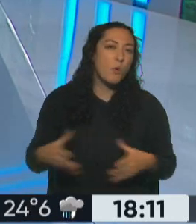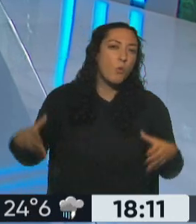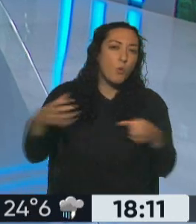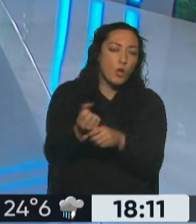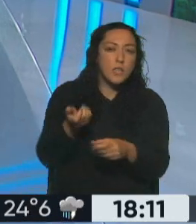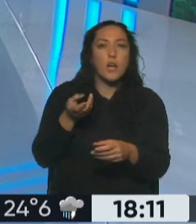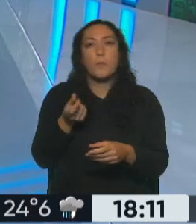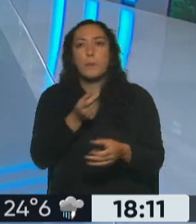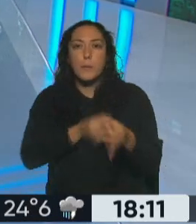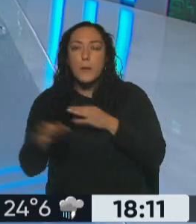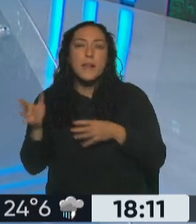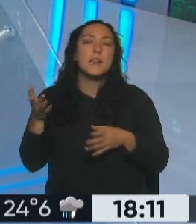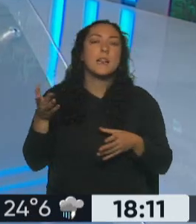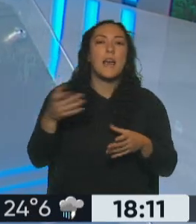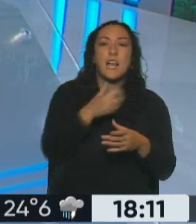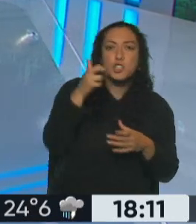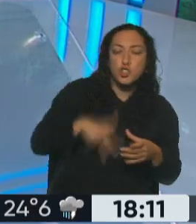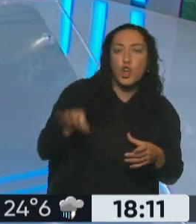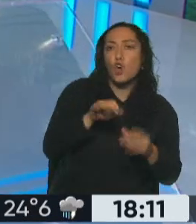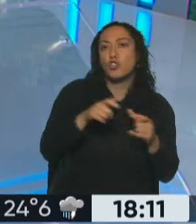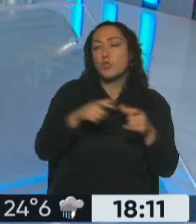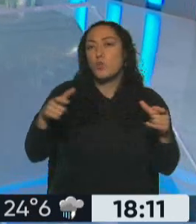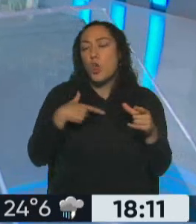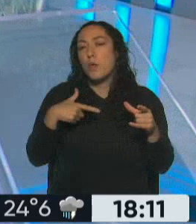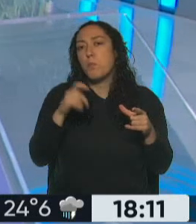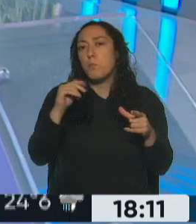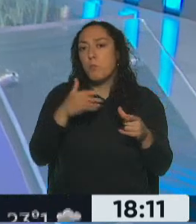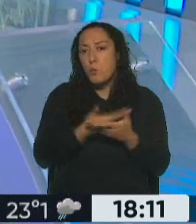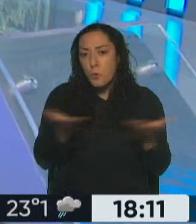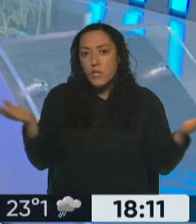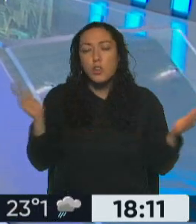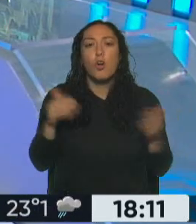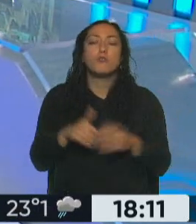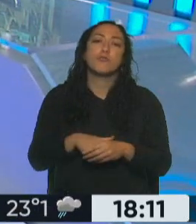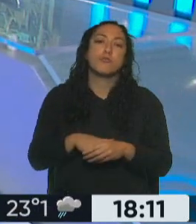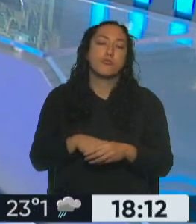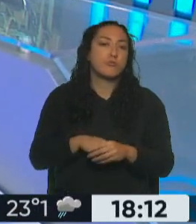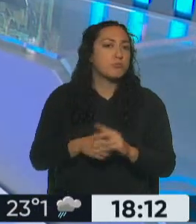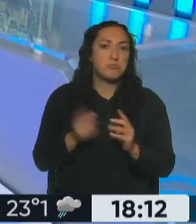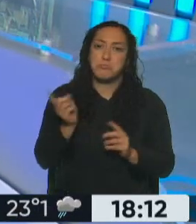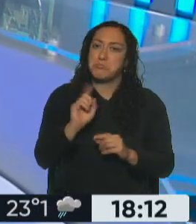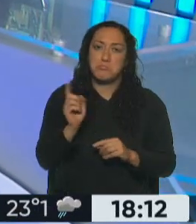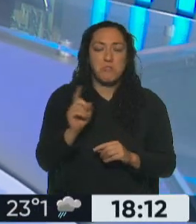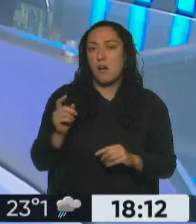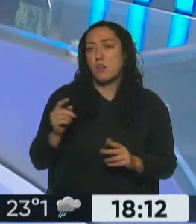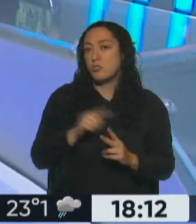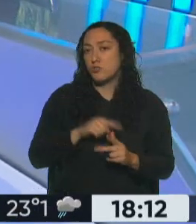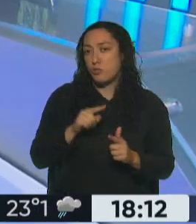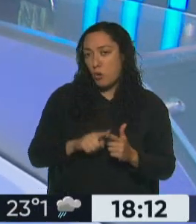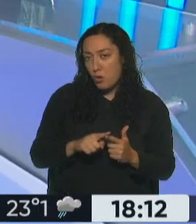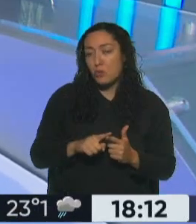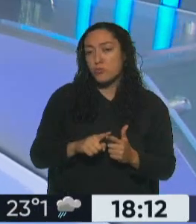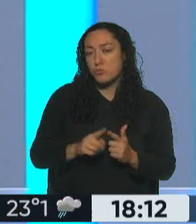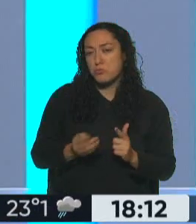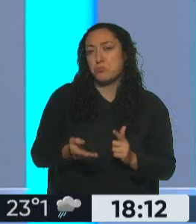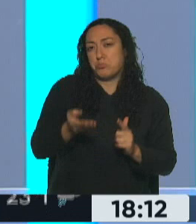compra, venta de acciones o de títulos públicos que se comercian en el país y en el exterior. Esos subieron un poquito, pero